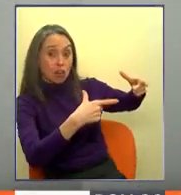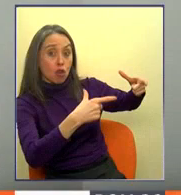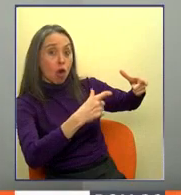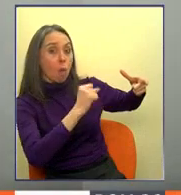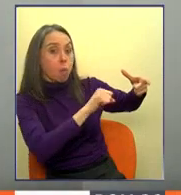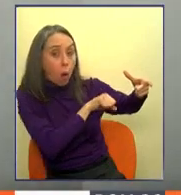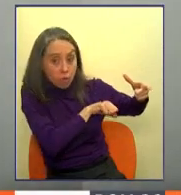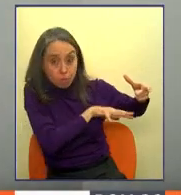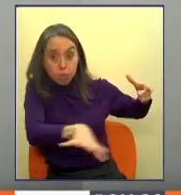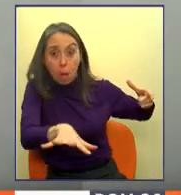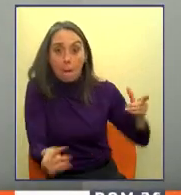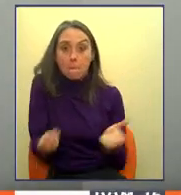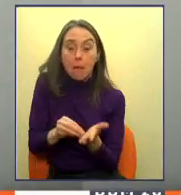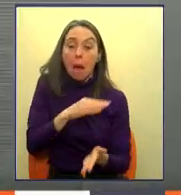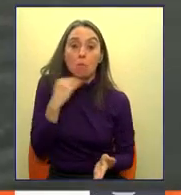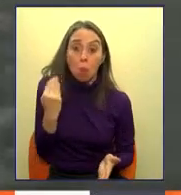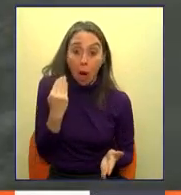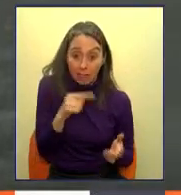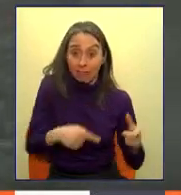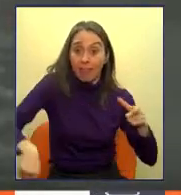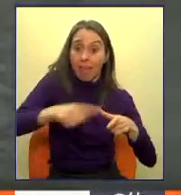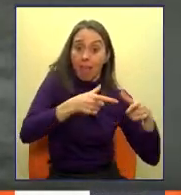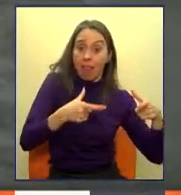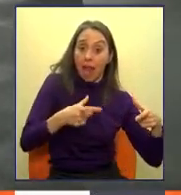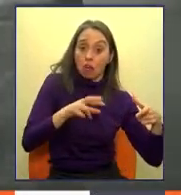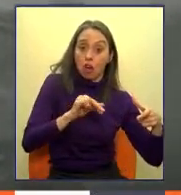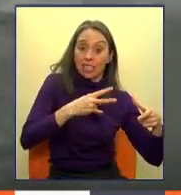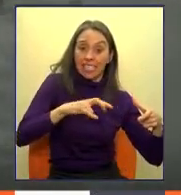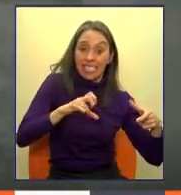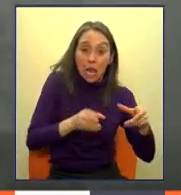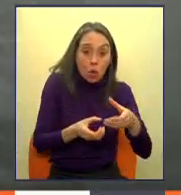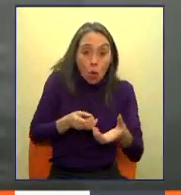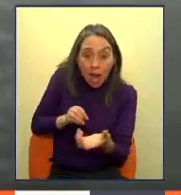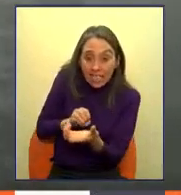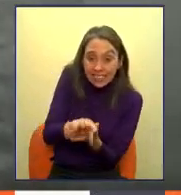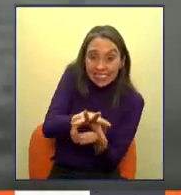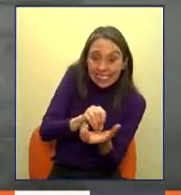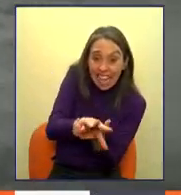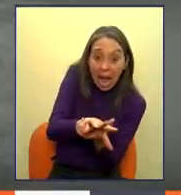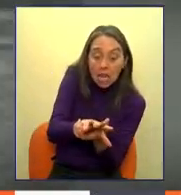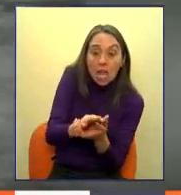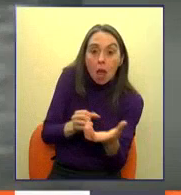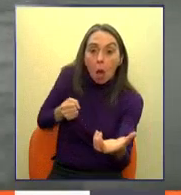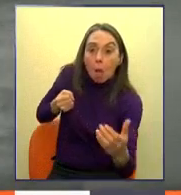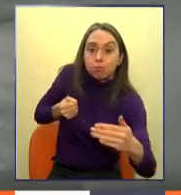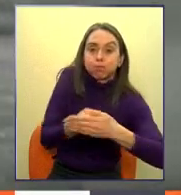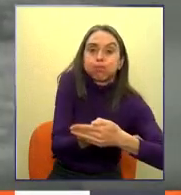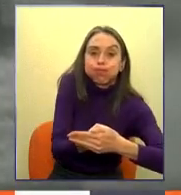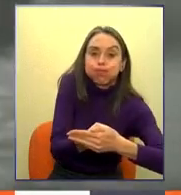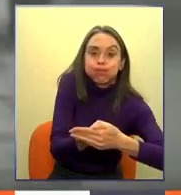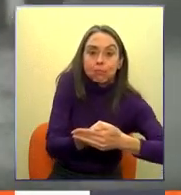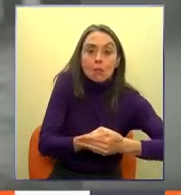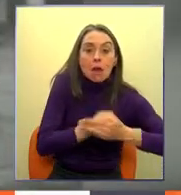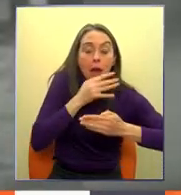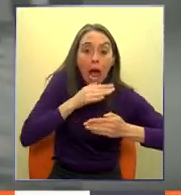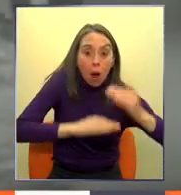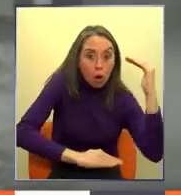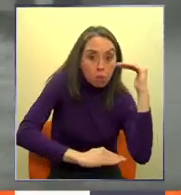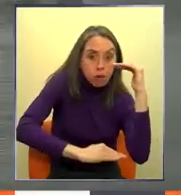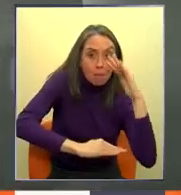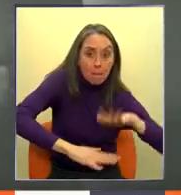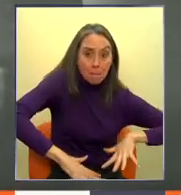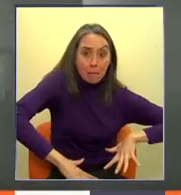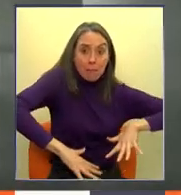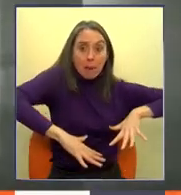muertes. El desagüe del lago Riñihue estaba tapado por gigantescos derrumbes. El agua aumentaba a cada hora su nivel